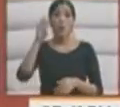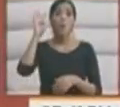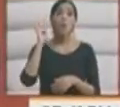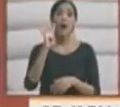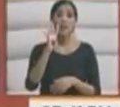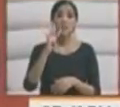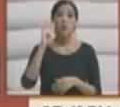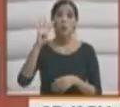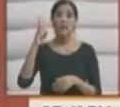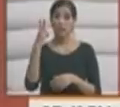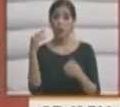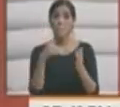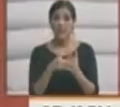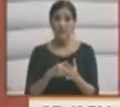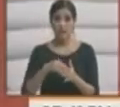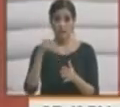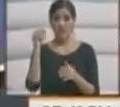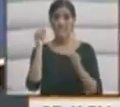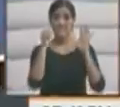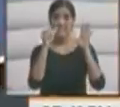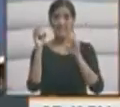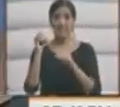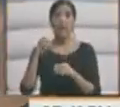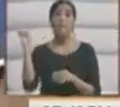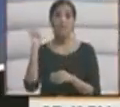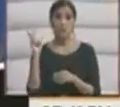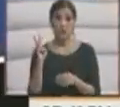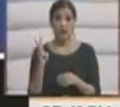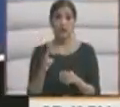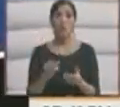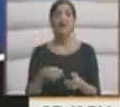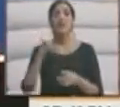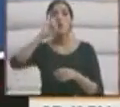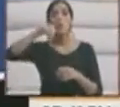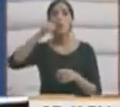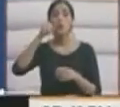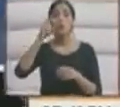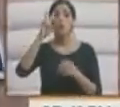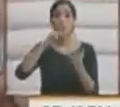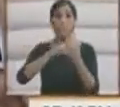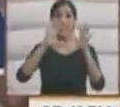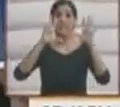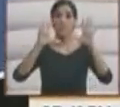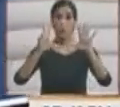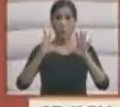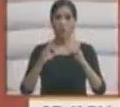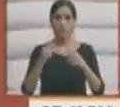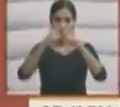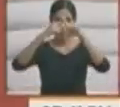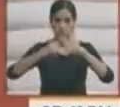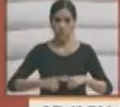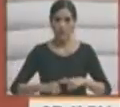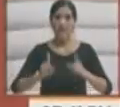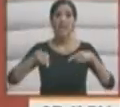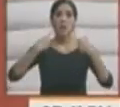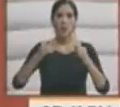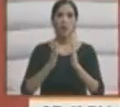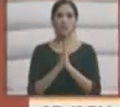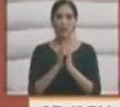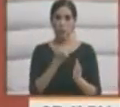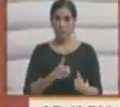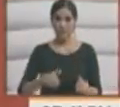442,460 venezolanos reconoció ACNUR en Colombia en junio del 2018. Y fue Santos y después Duque a